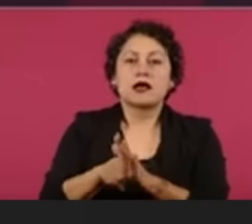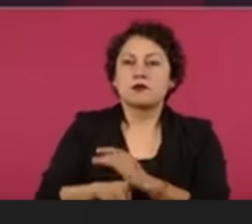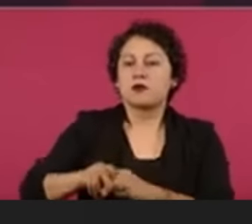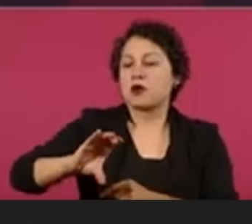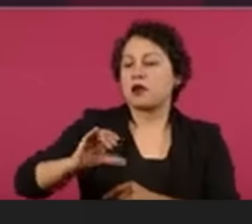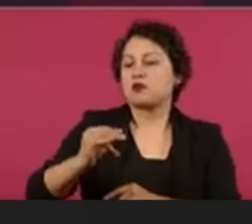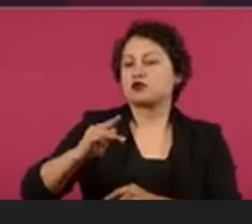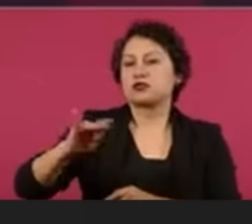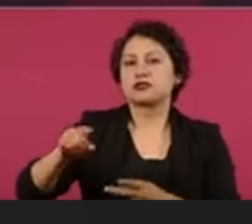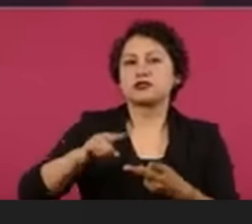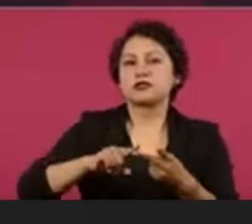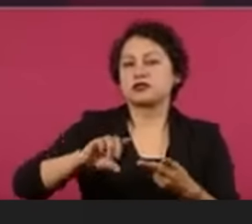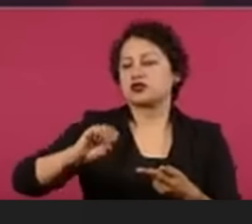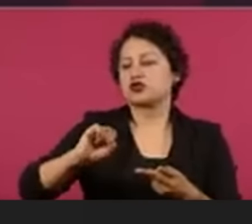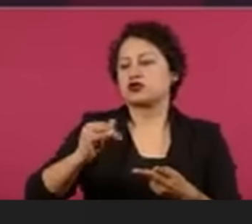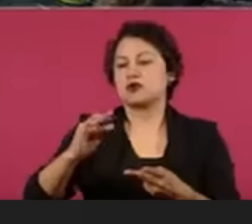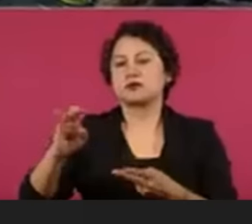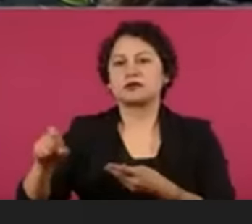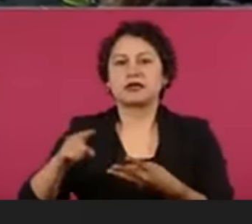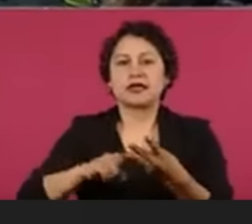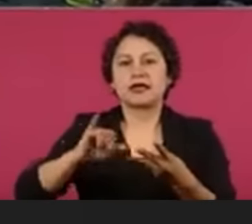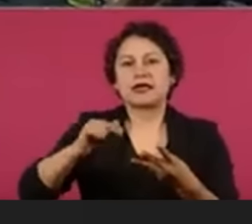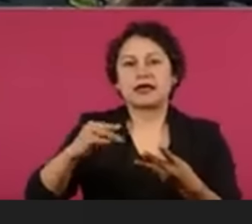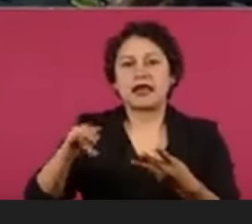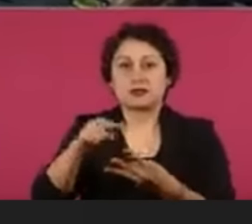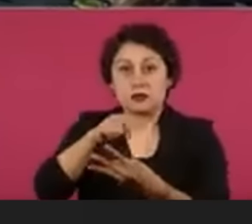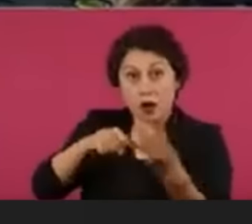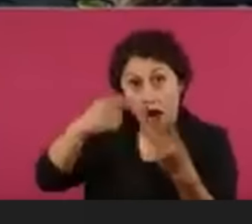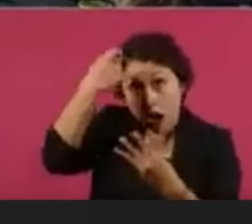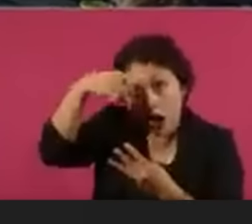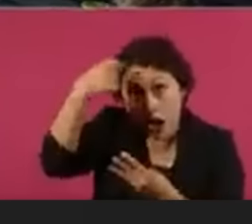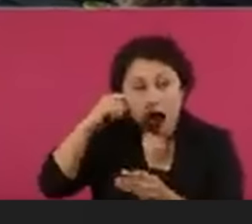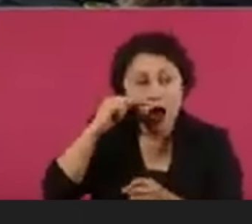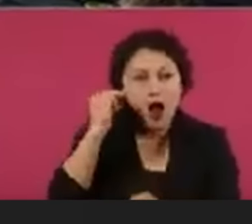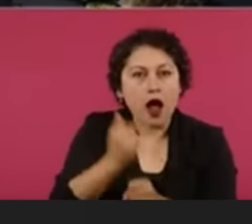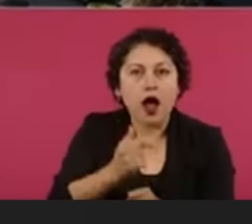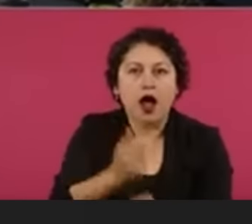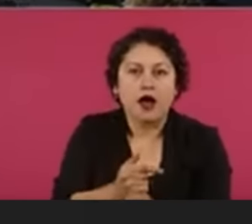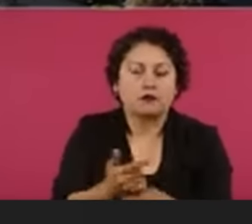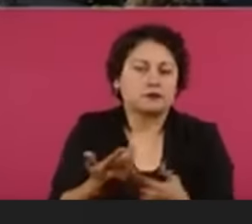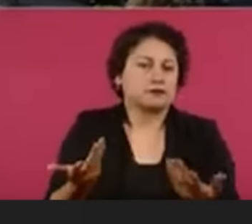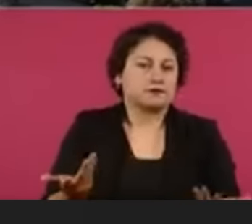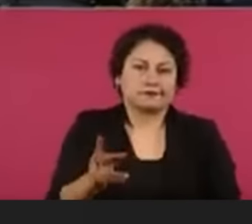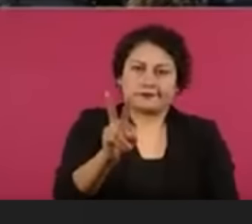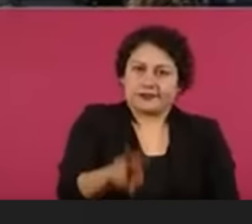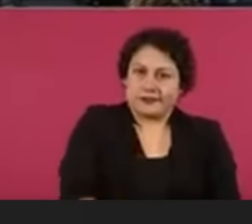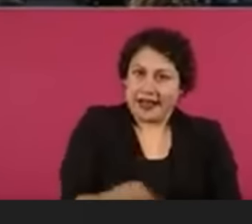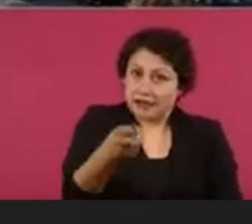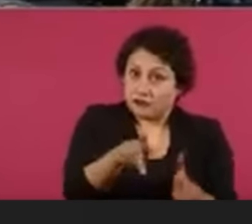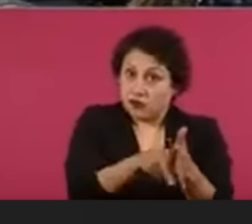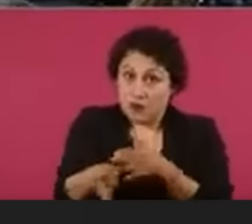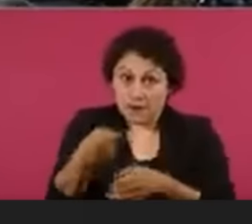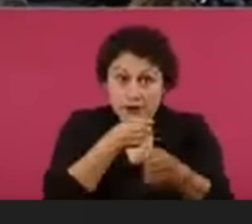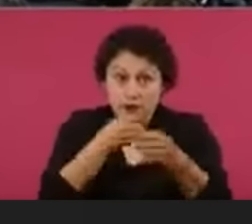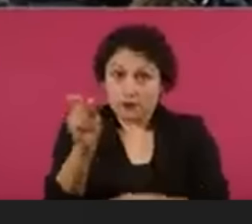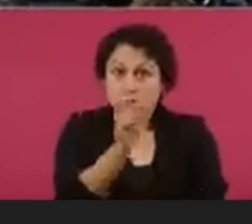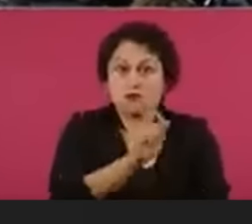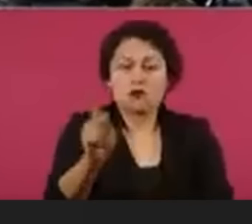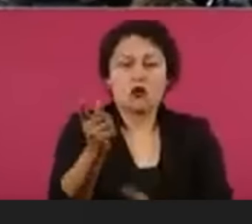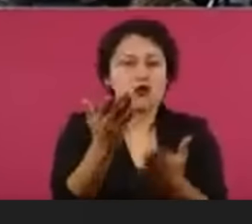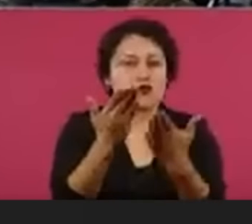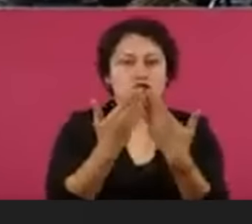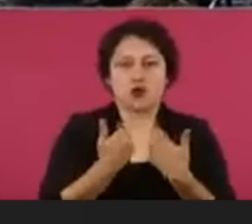Chomsky e Ignacio Ramonet. Claramente, eso no es periodismo. El periodismo solo puede ser